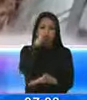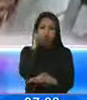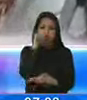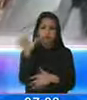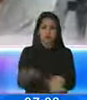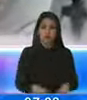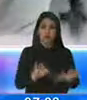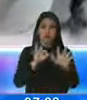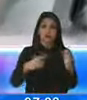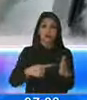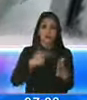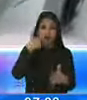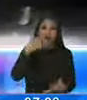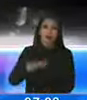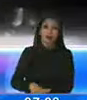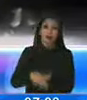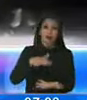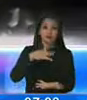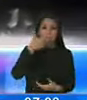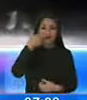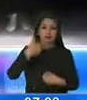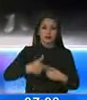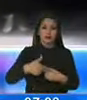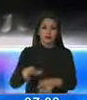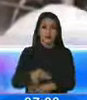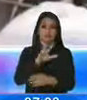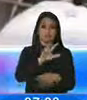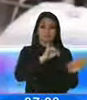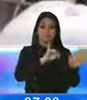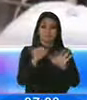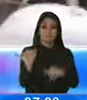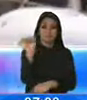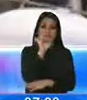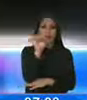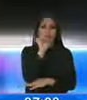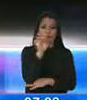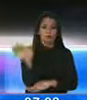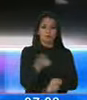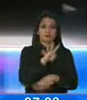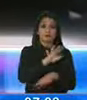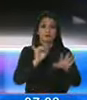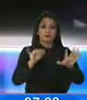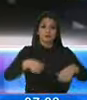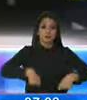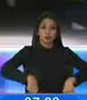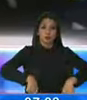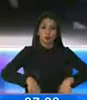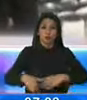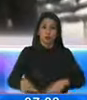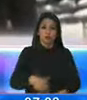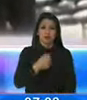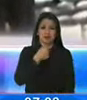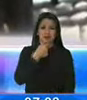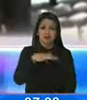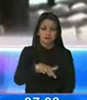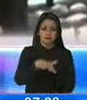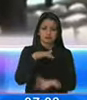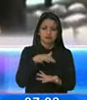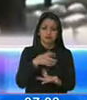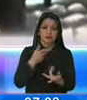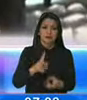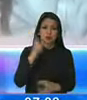18.000 galones de combustible, 376 vehículos, 96 motos, 23 toneladas de medicinas y una